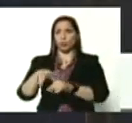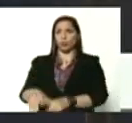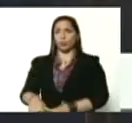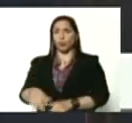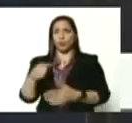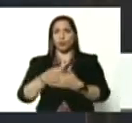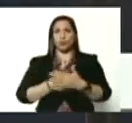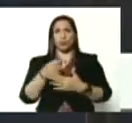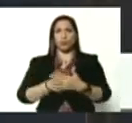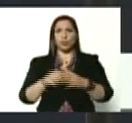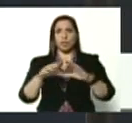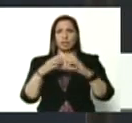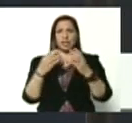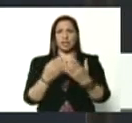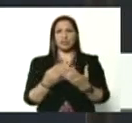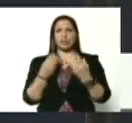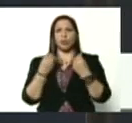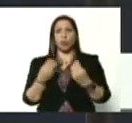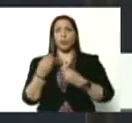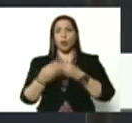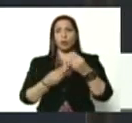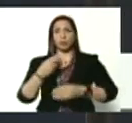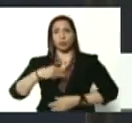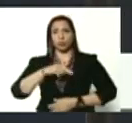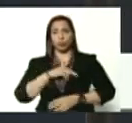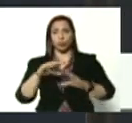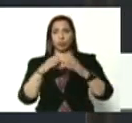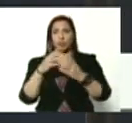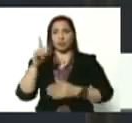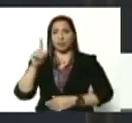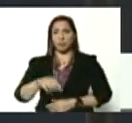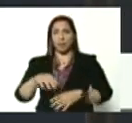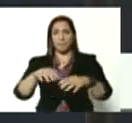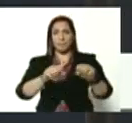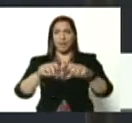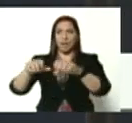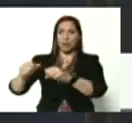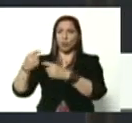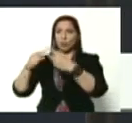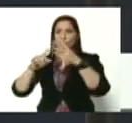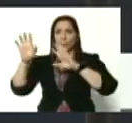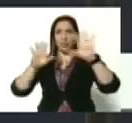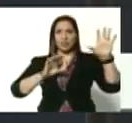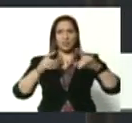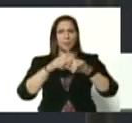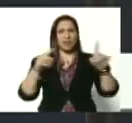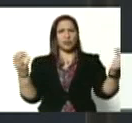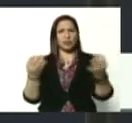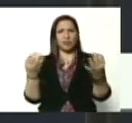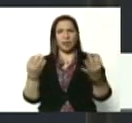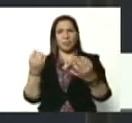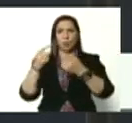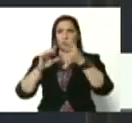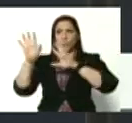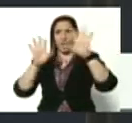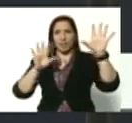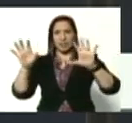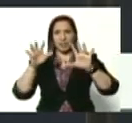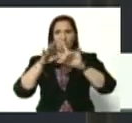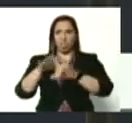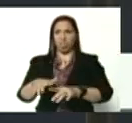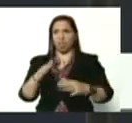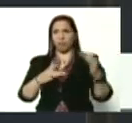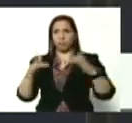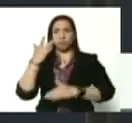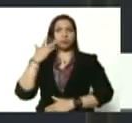como pueblo la burguesía como clase y los imperios occidentales pero ellos siempre ellos siempre